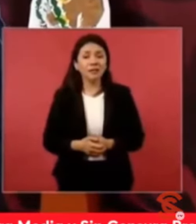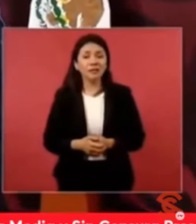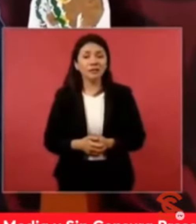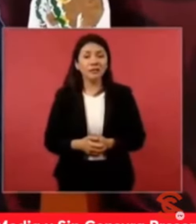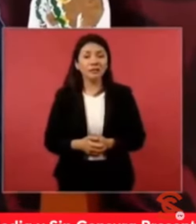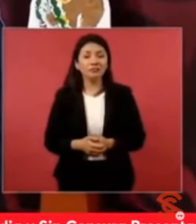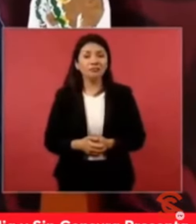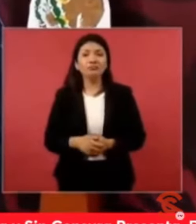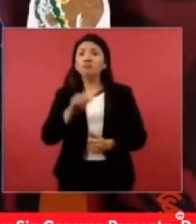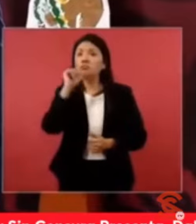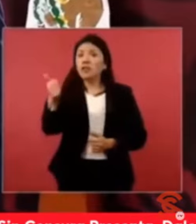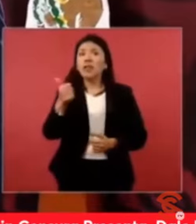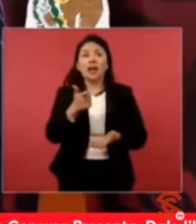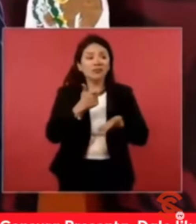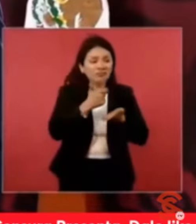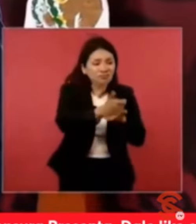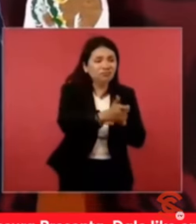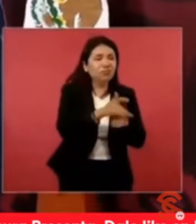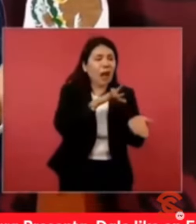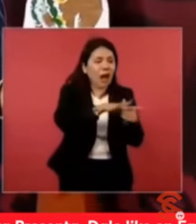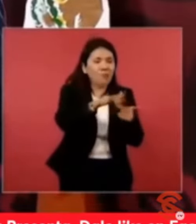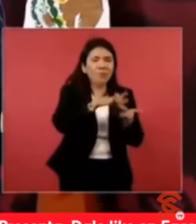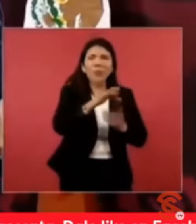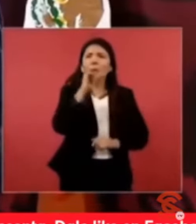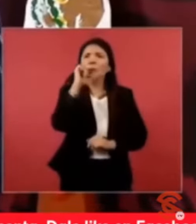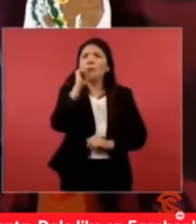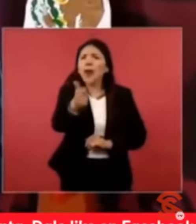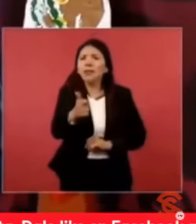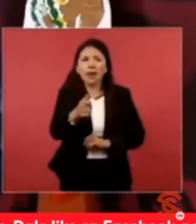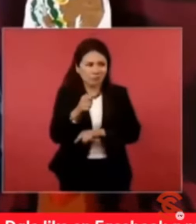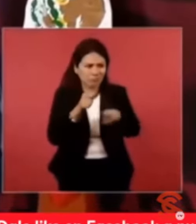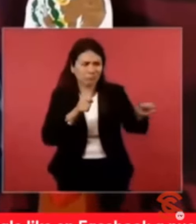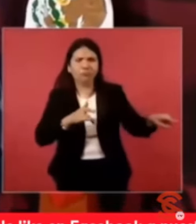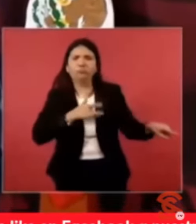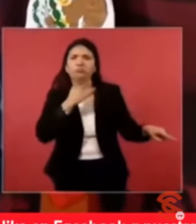no les llegaba, ¿cómo no se van a dar cuenta?